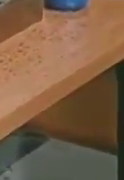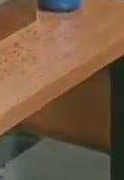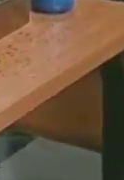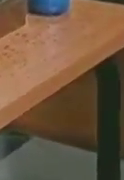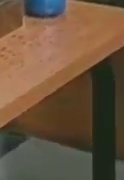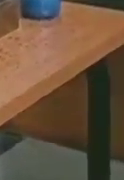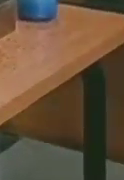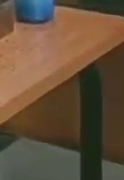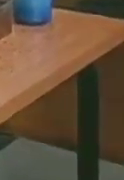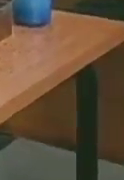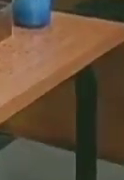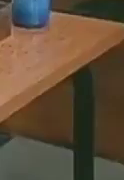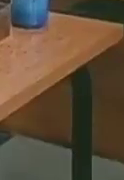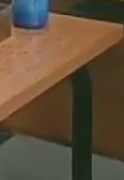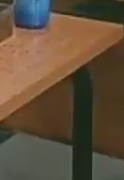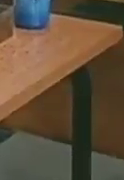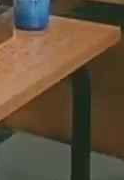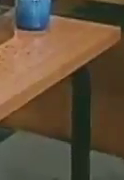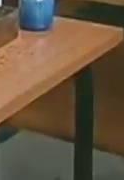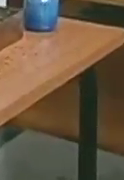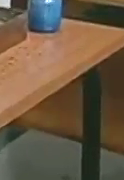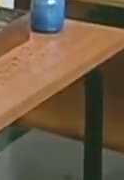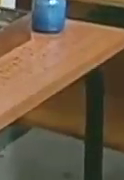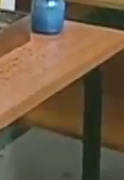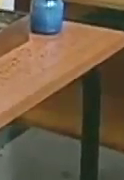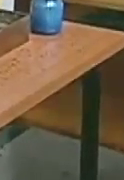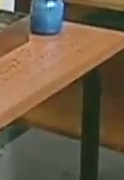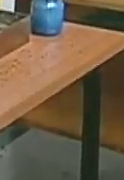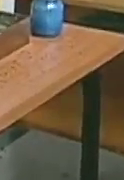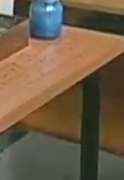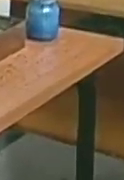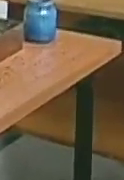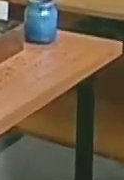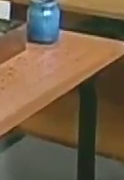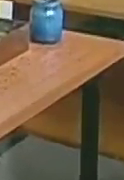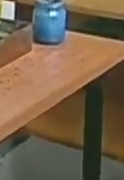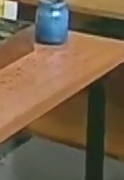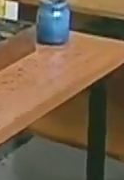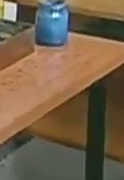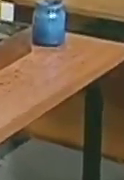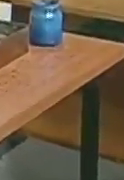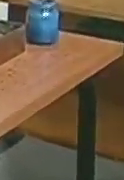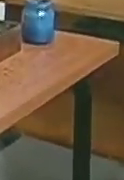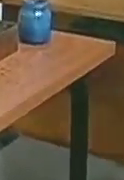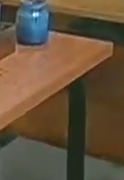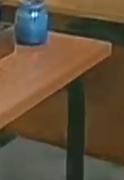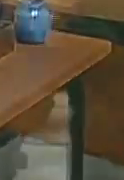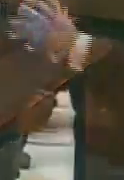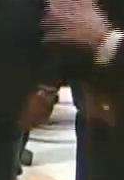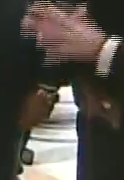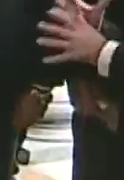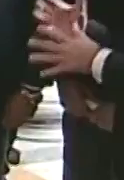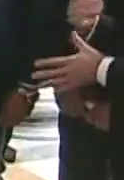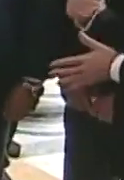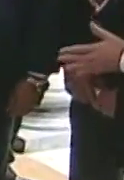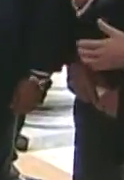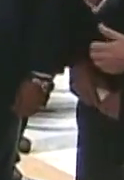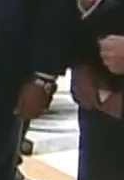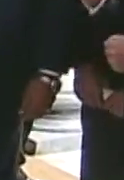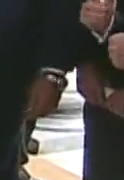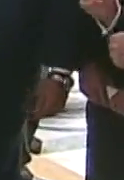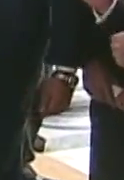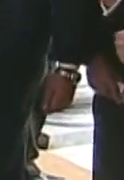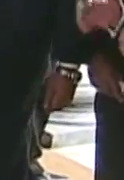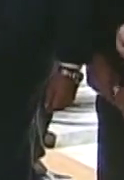pueden apreciar a través de las imágenes que presentamos para ustedes en este momento. También importante resaltar que Turquía